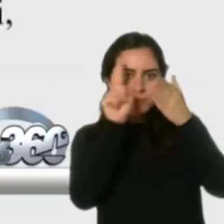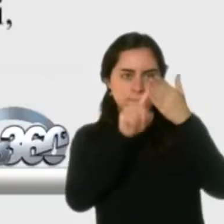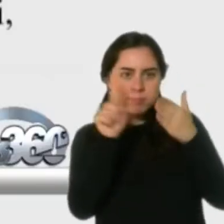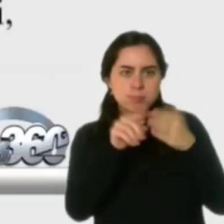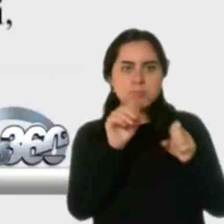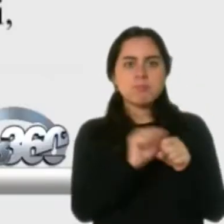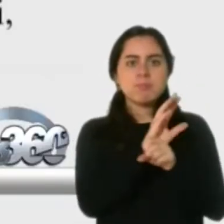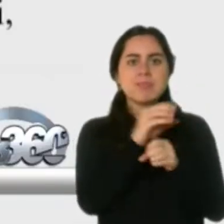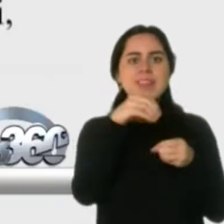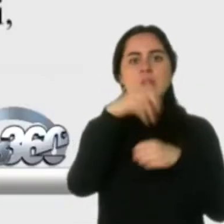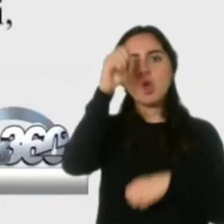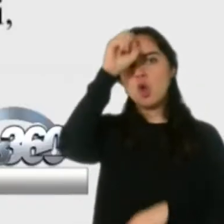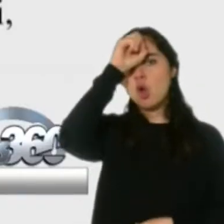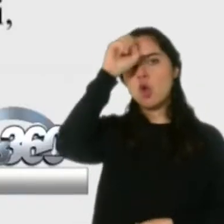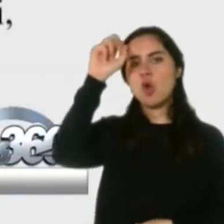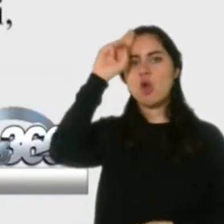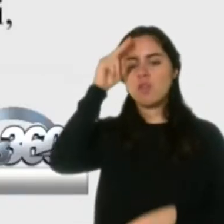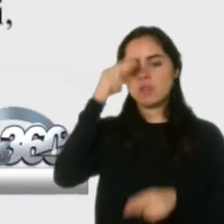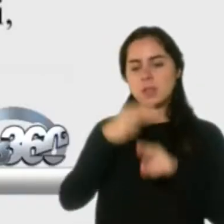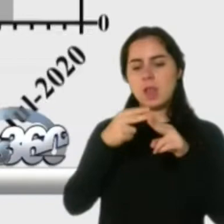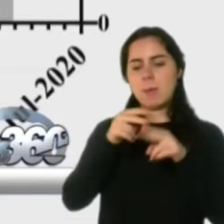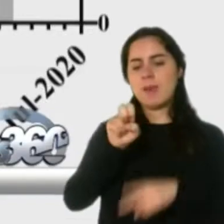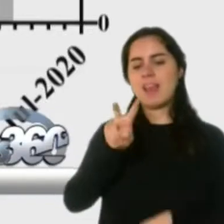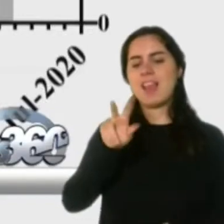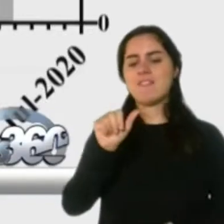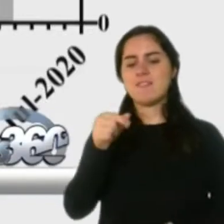es Eva Guardián.